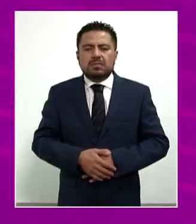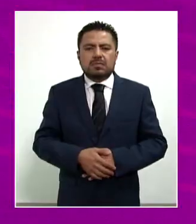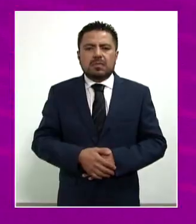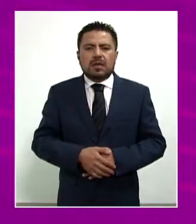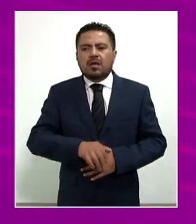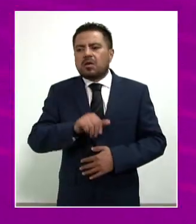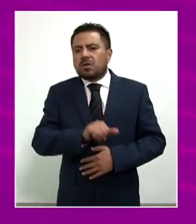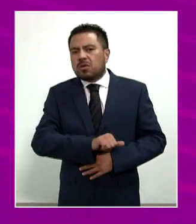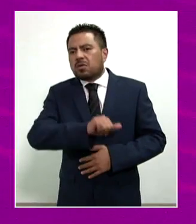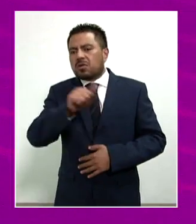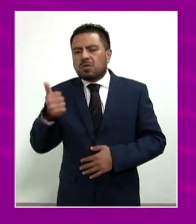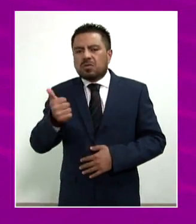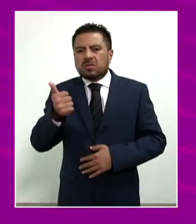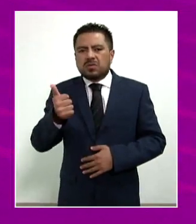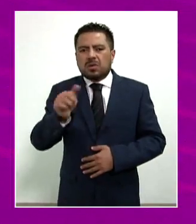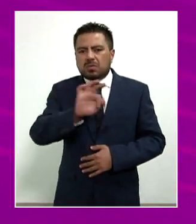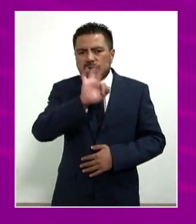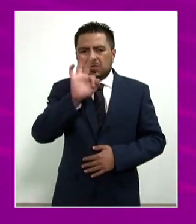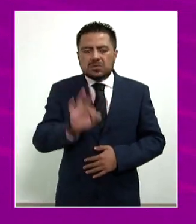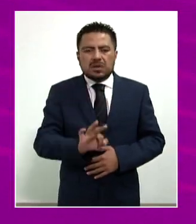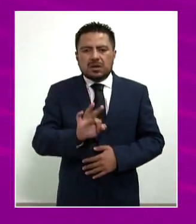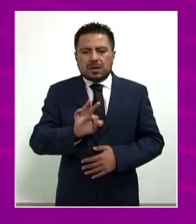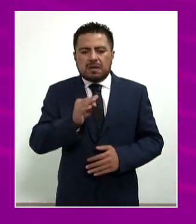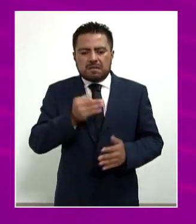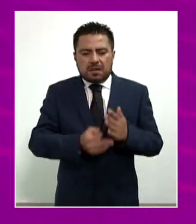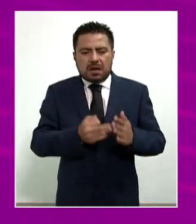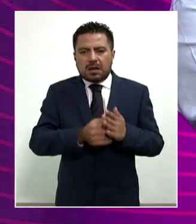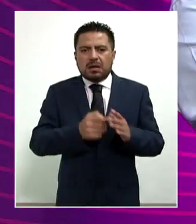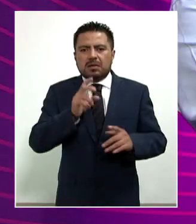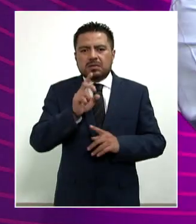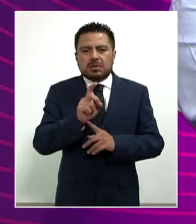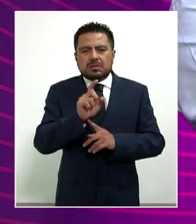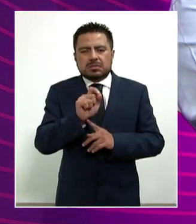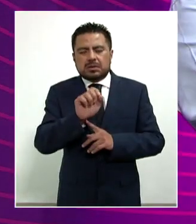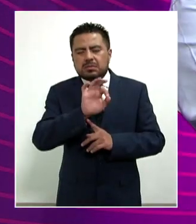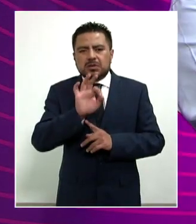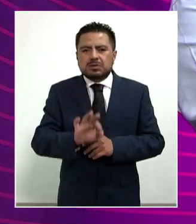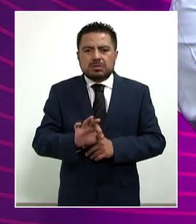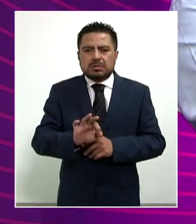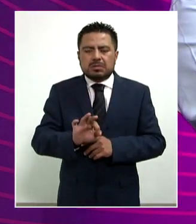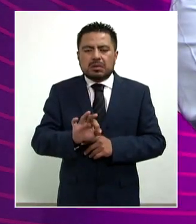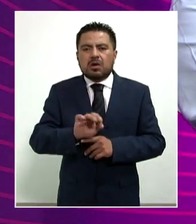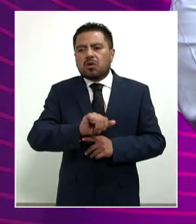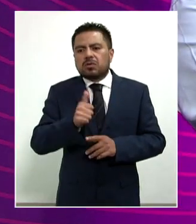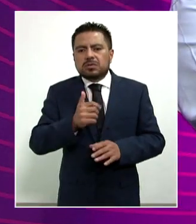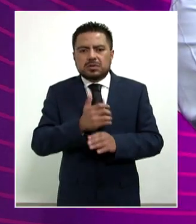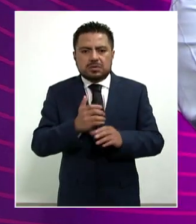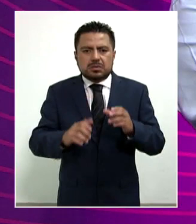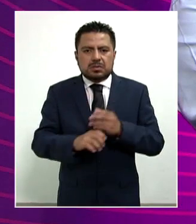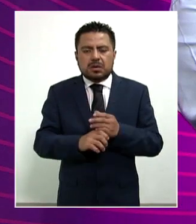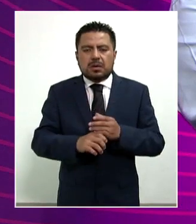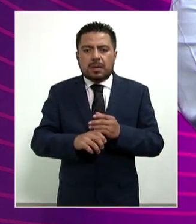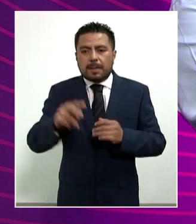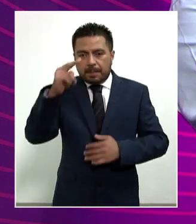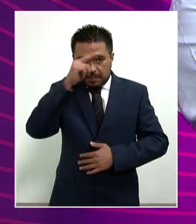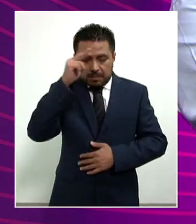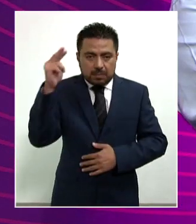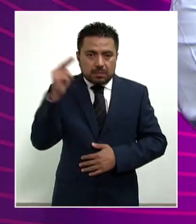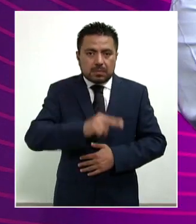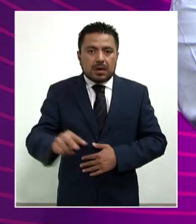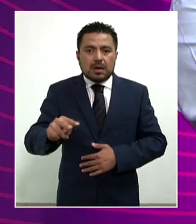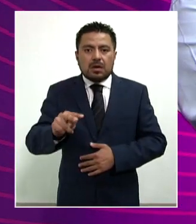Y el otro porcentaje restante, 30-20%, en otras cosas. En